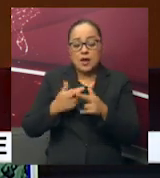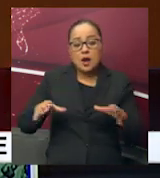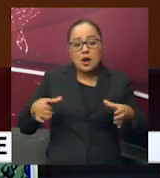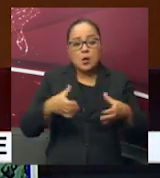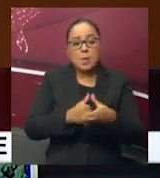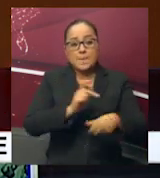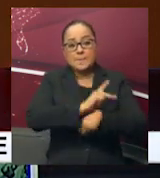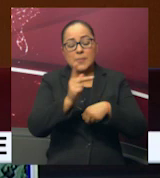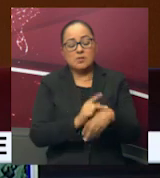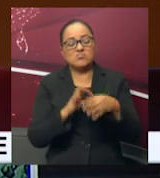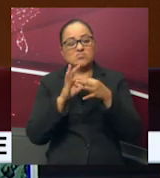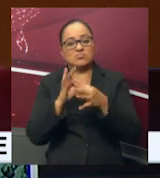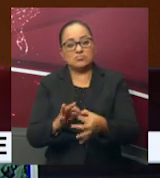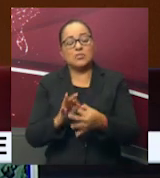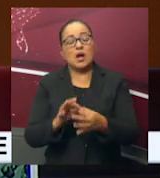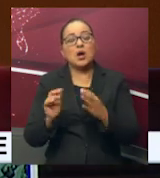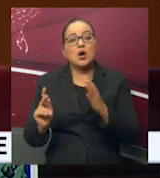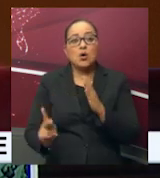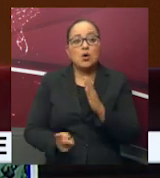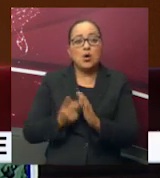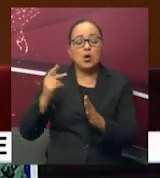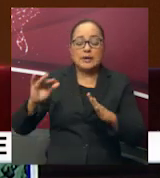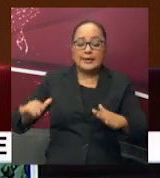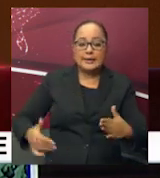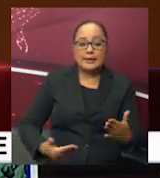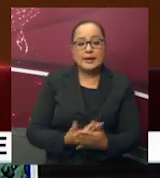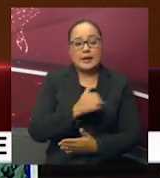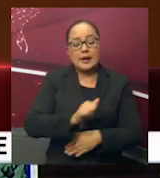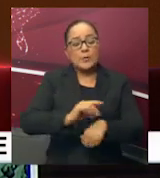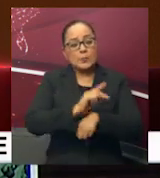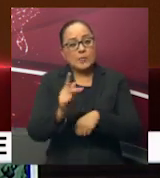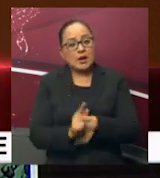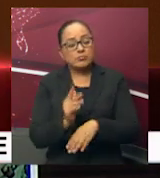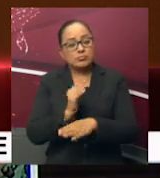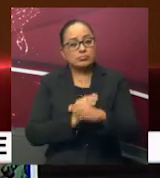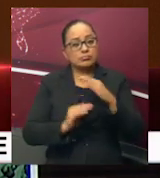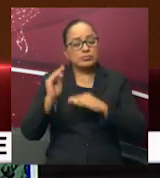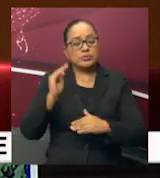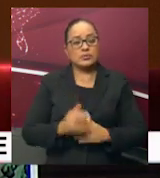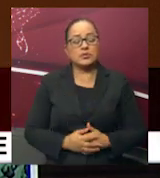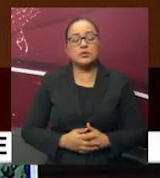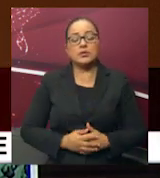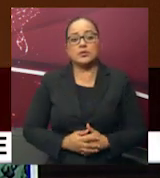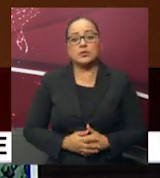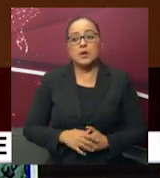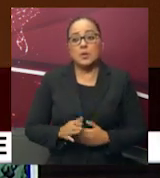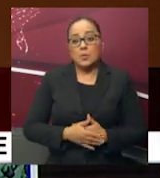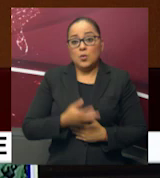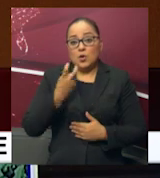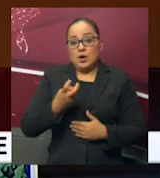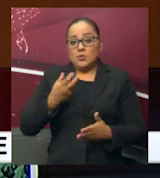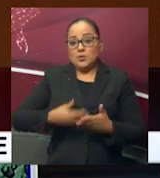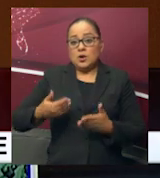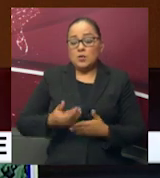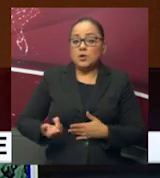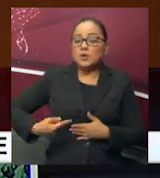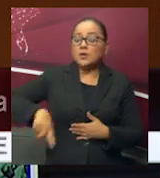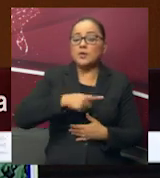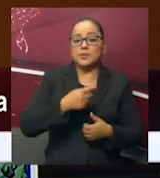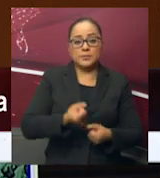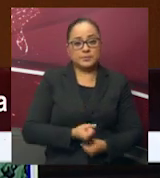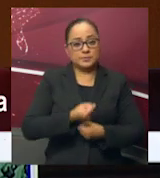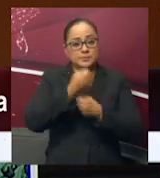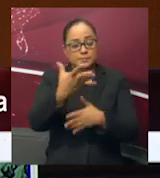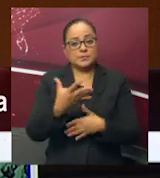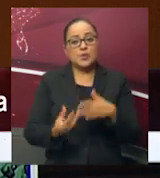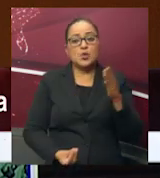patria y el renacimiento de nuestro país. Por eso decimos que